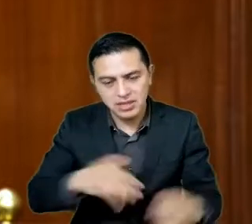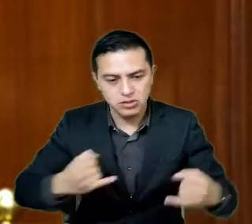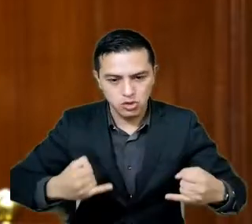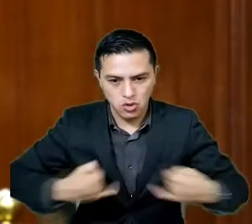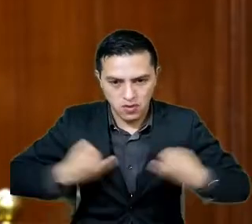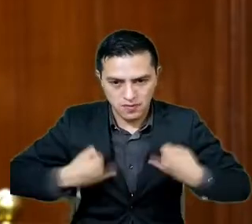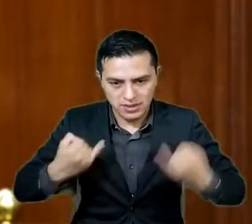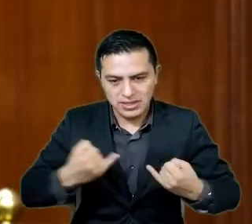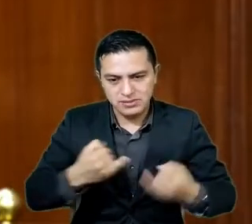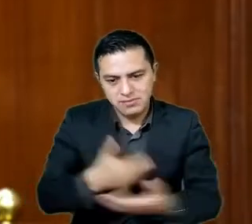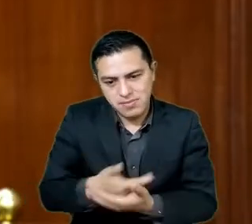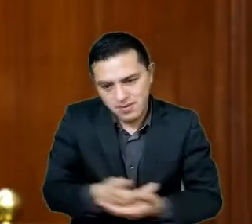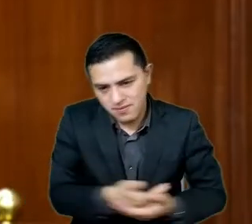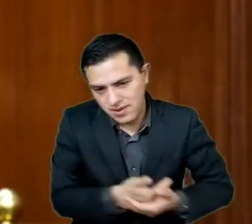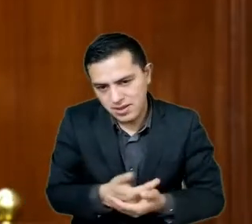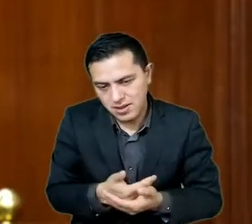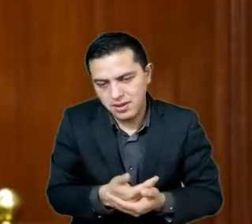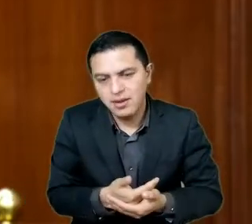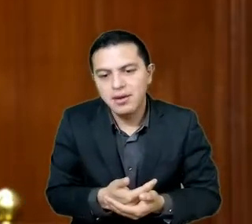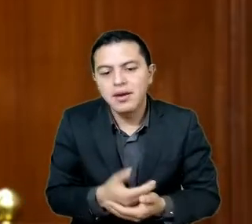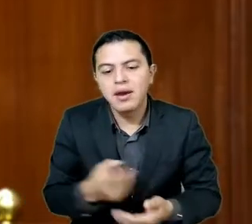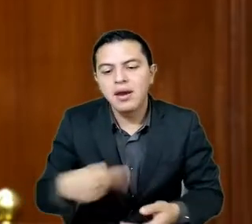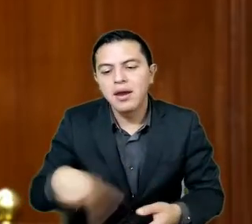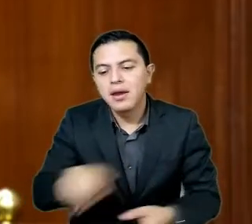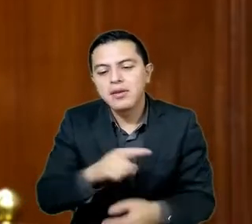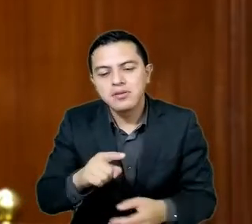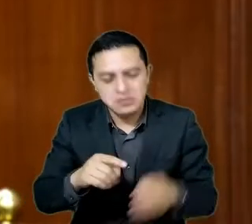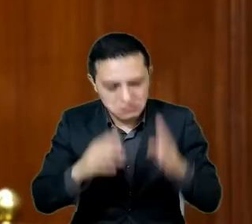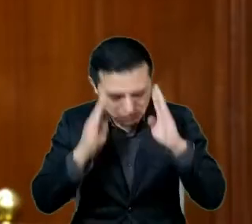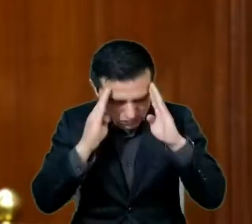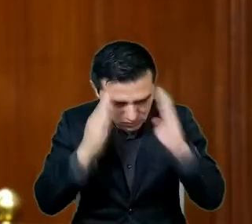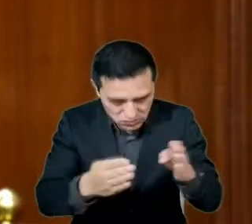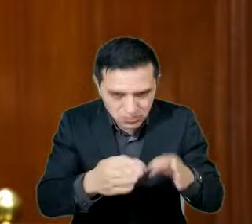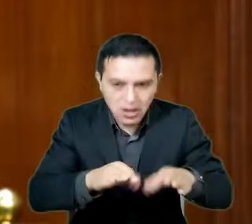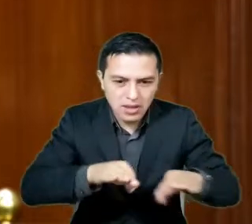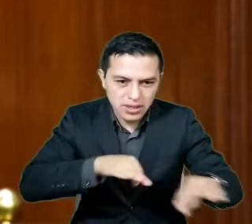primera infancia, para proporcionar la atención que el